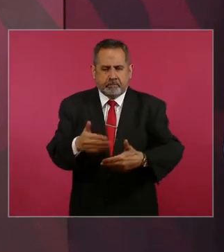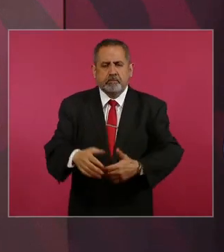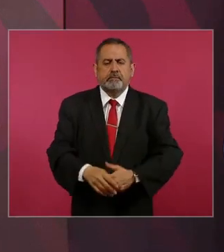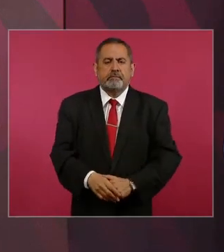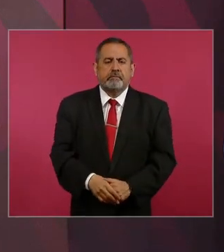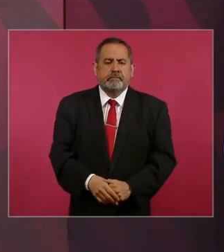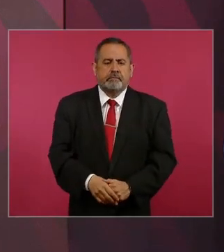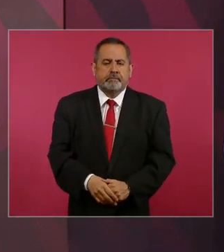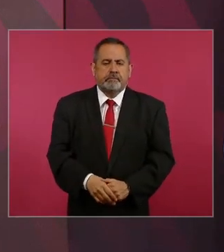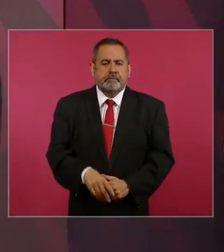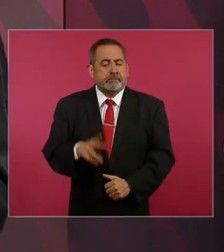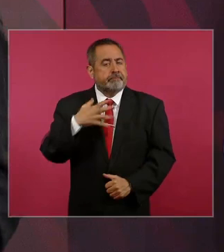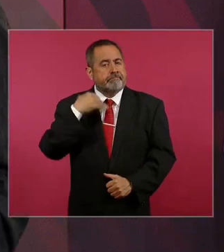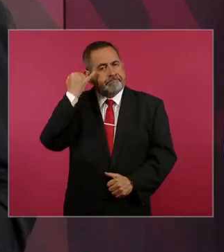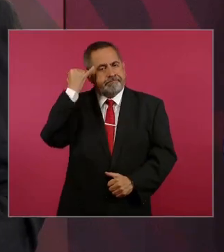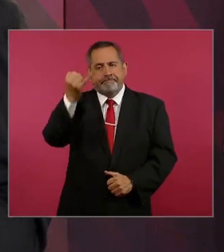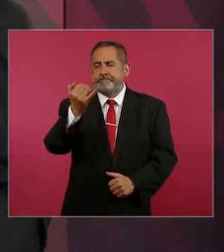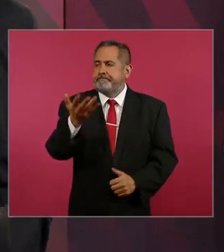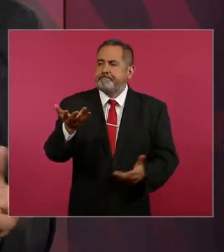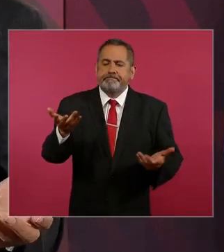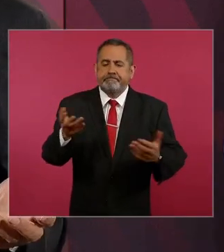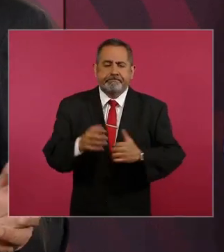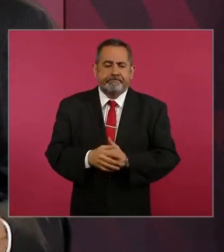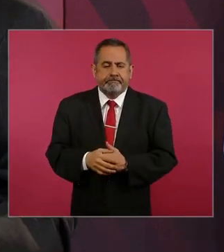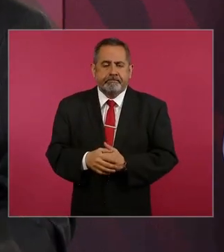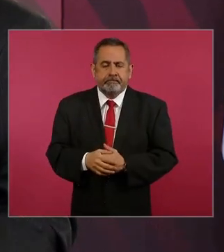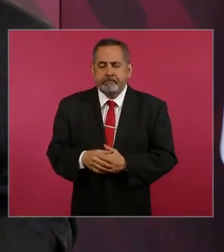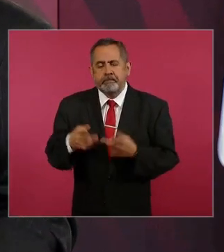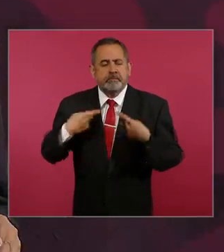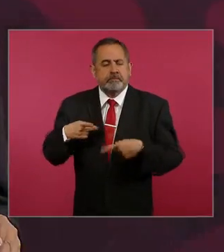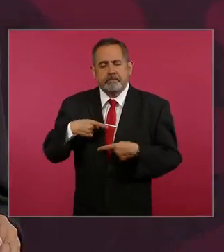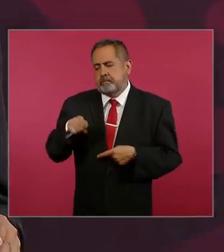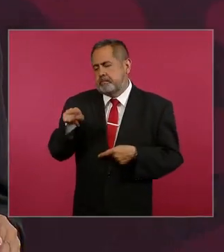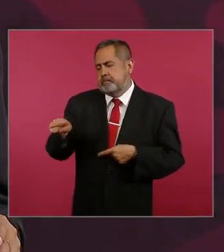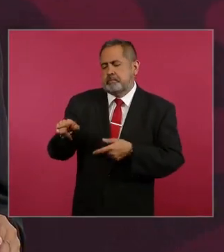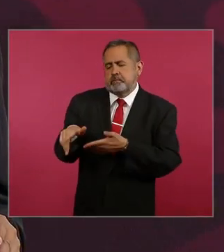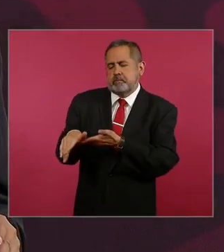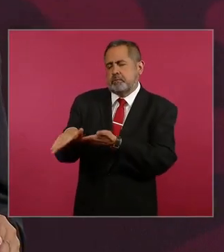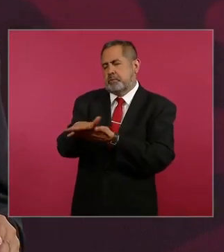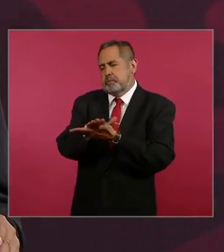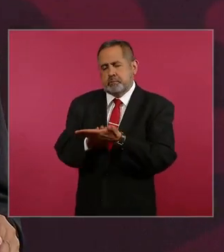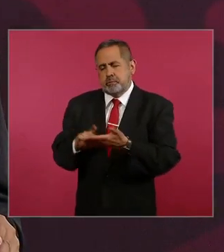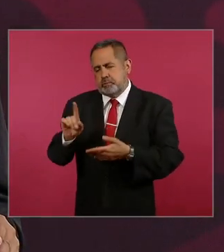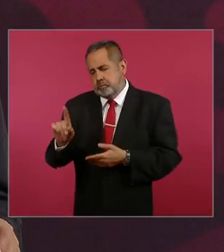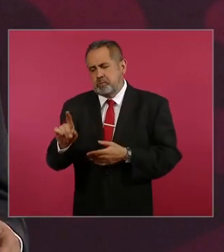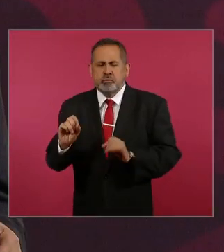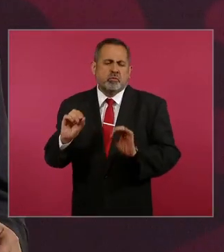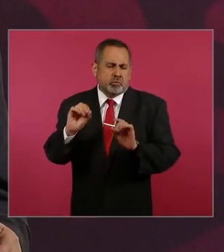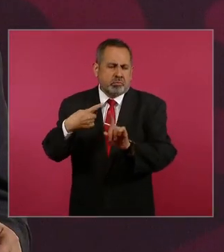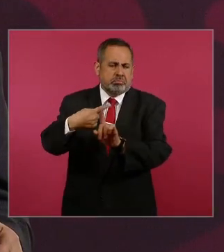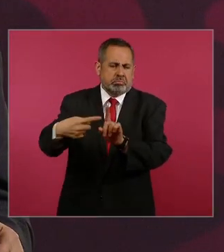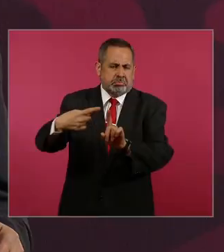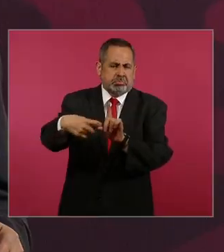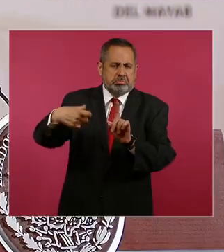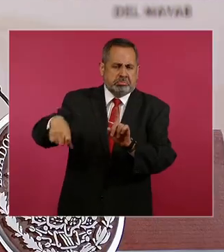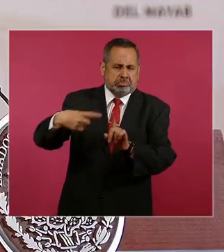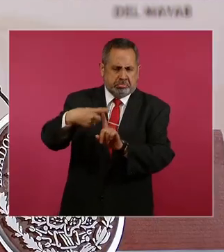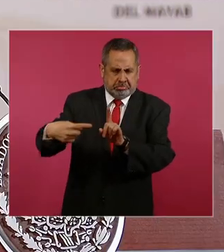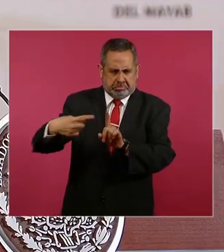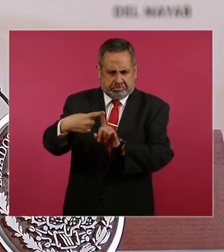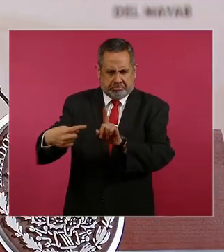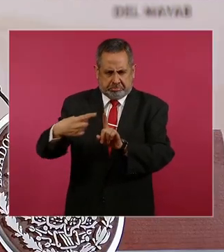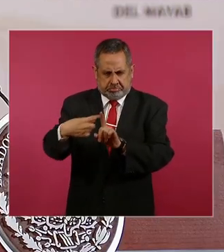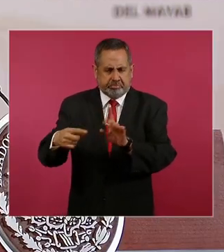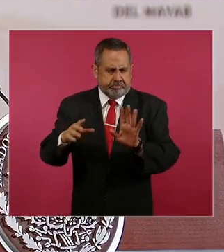porque imagínense una gente humilde o de clase media media